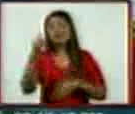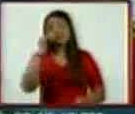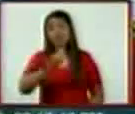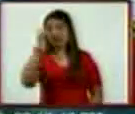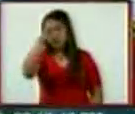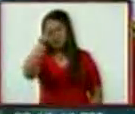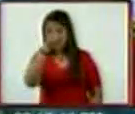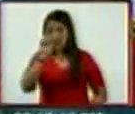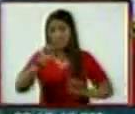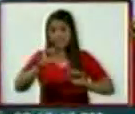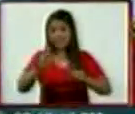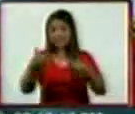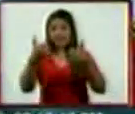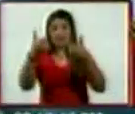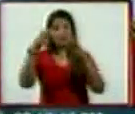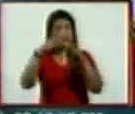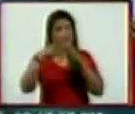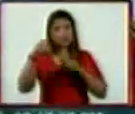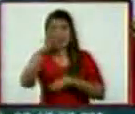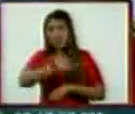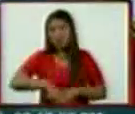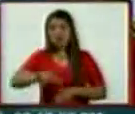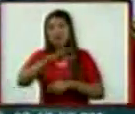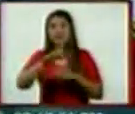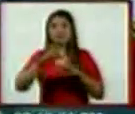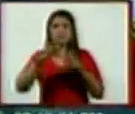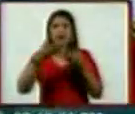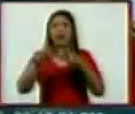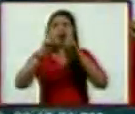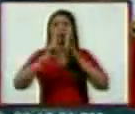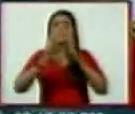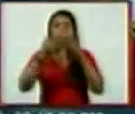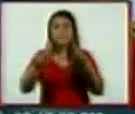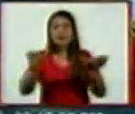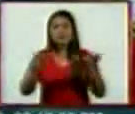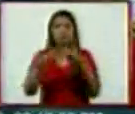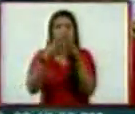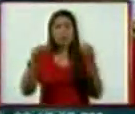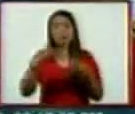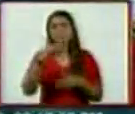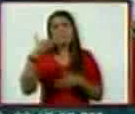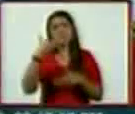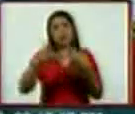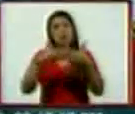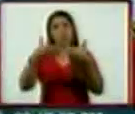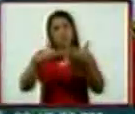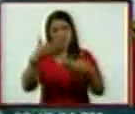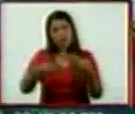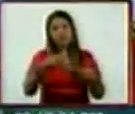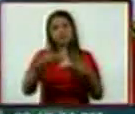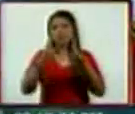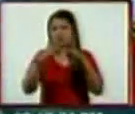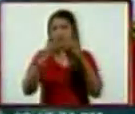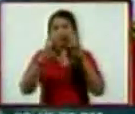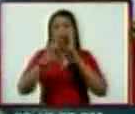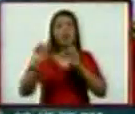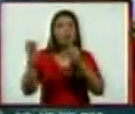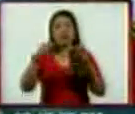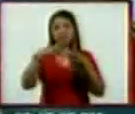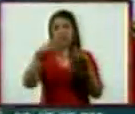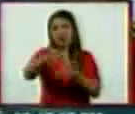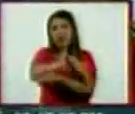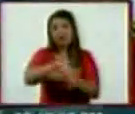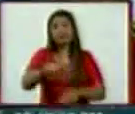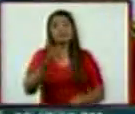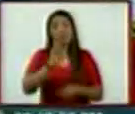para reactivar ya en todos los sectores donde se va despejando las vías, que ya vamos mejorando notablemente en esto, vamos a ir reactivando el